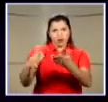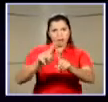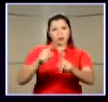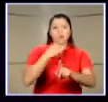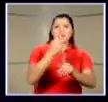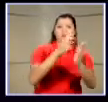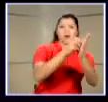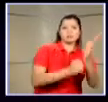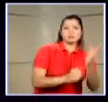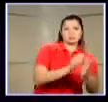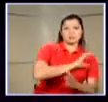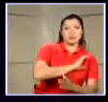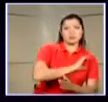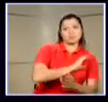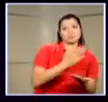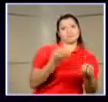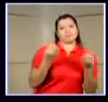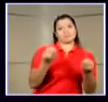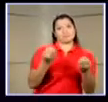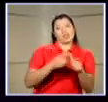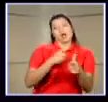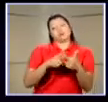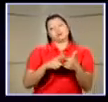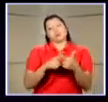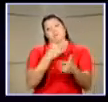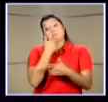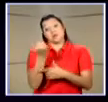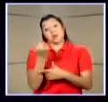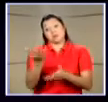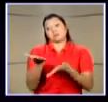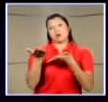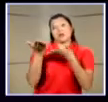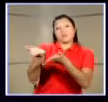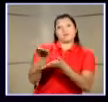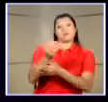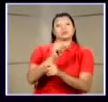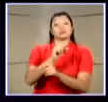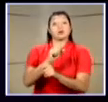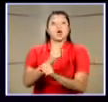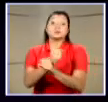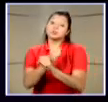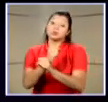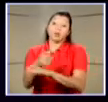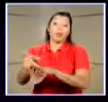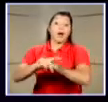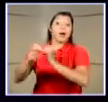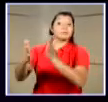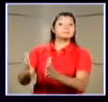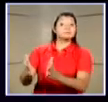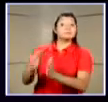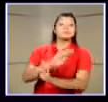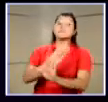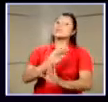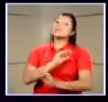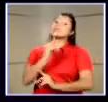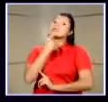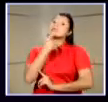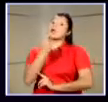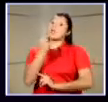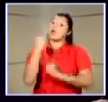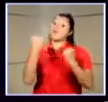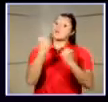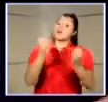entreguémosle toda la seguridad al AMPA y digamos que la fuerza pública va a trabajar de